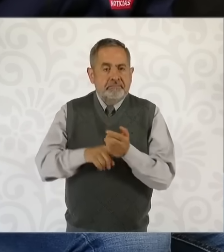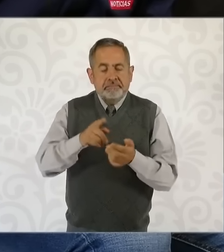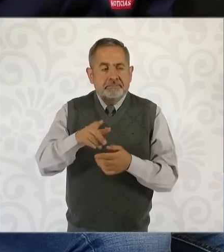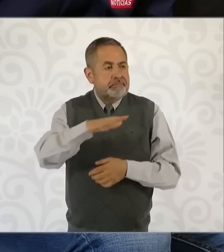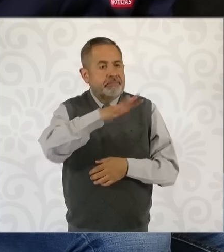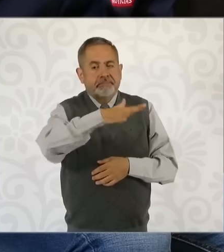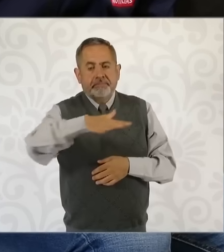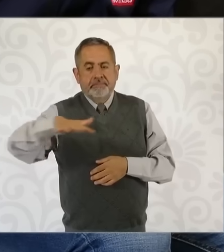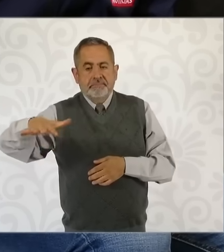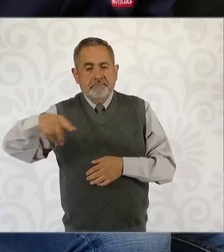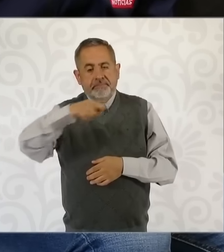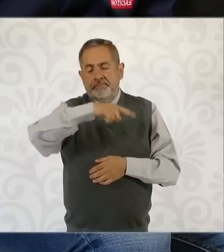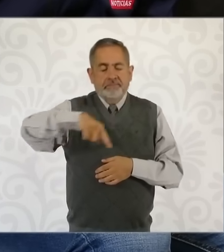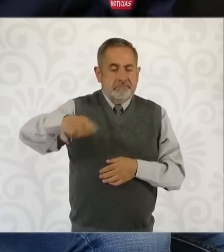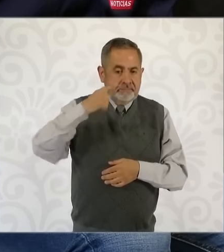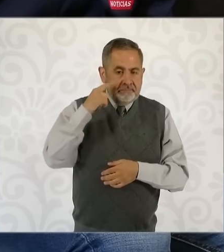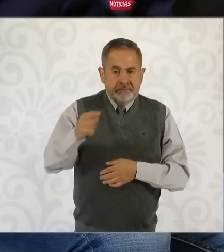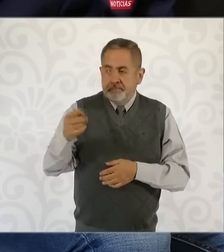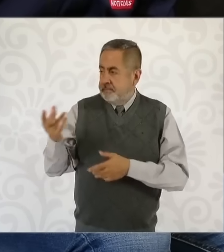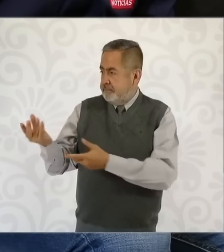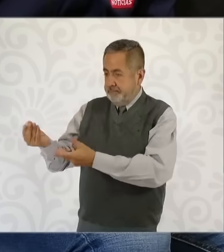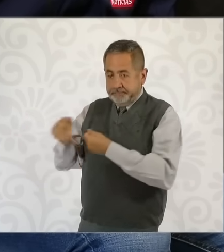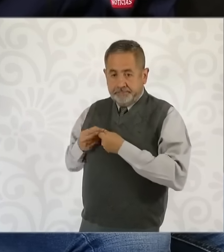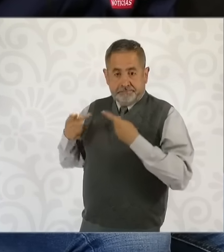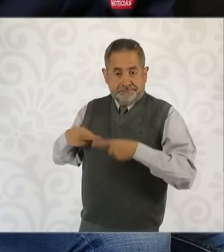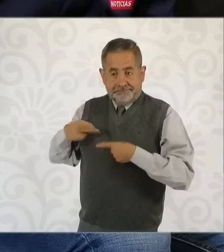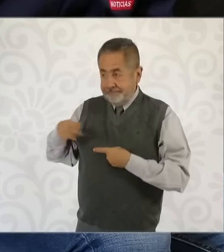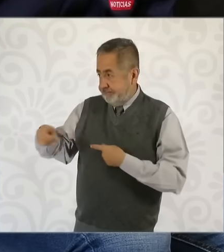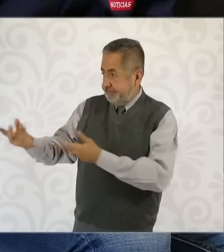playas y le mandan los